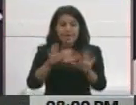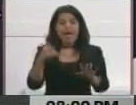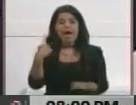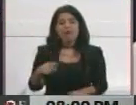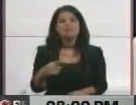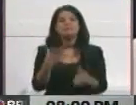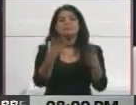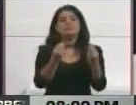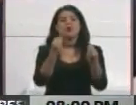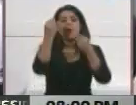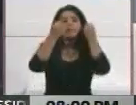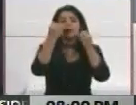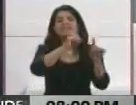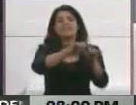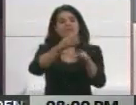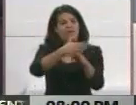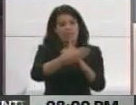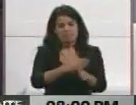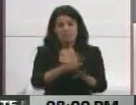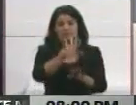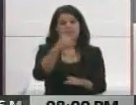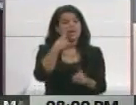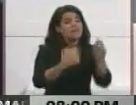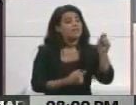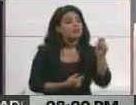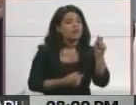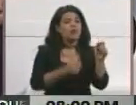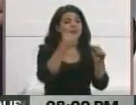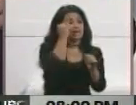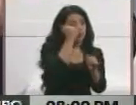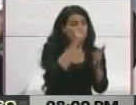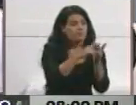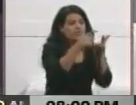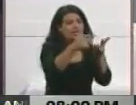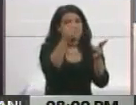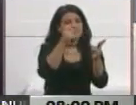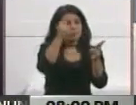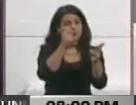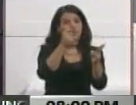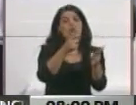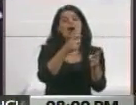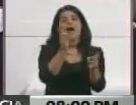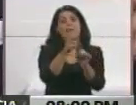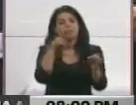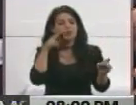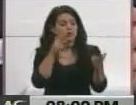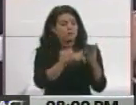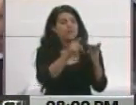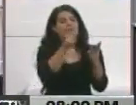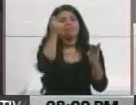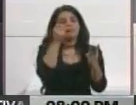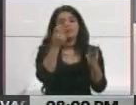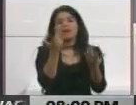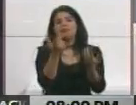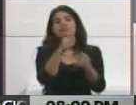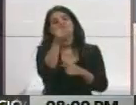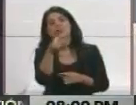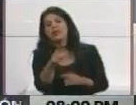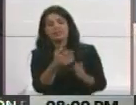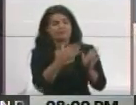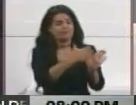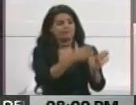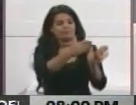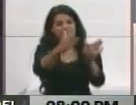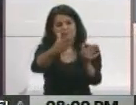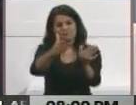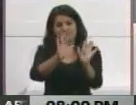de los diputados de yaracuy los diputados de Amazonas los diputados del zia es fraccionado presidente